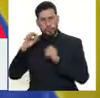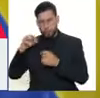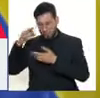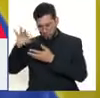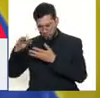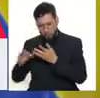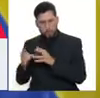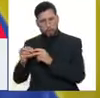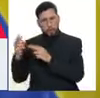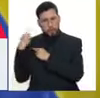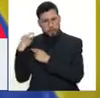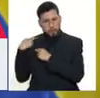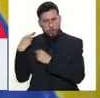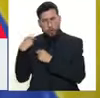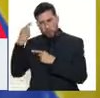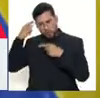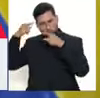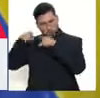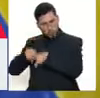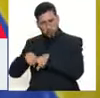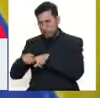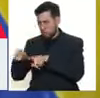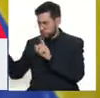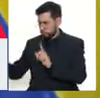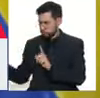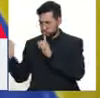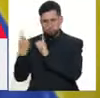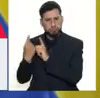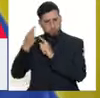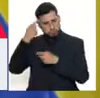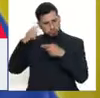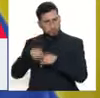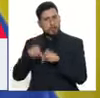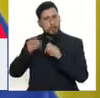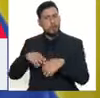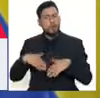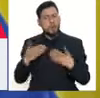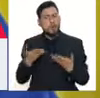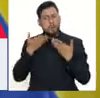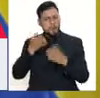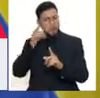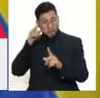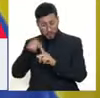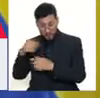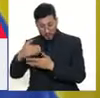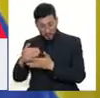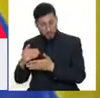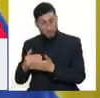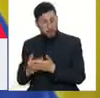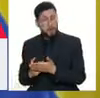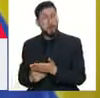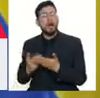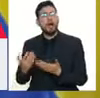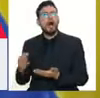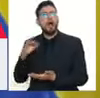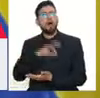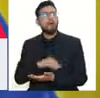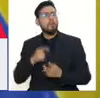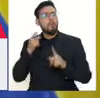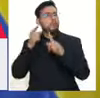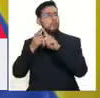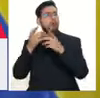y compromisos que hemos acordado para priorizar los mismos que nos servirán para